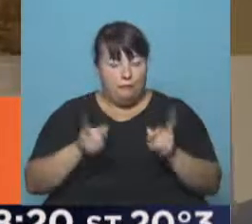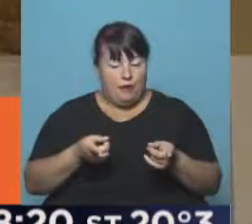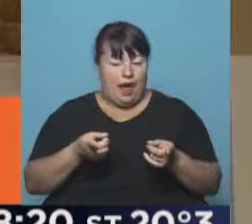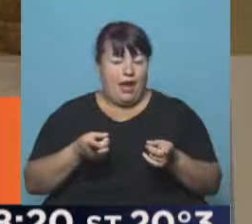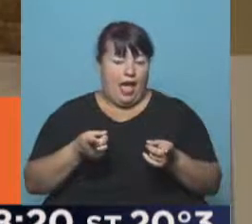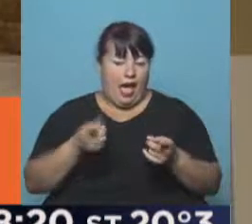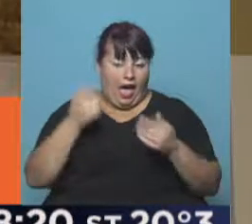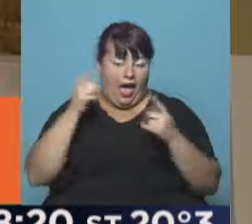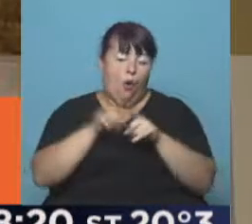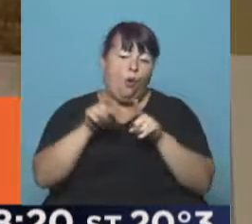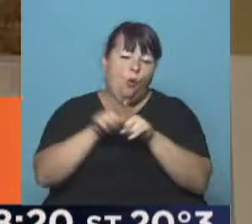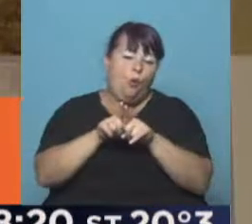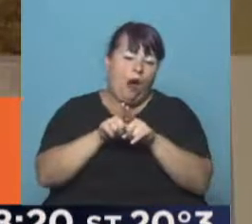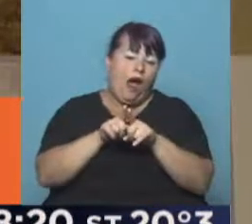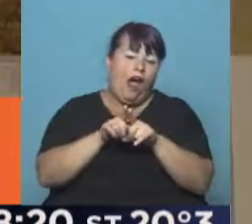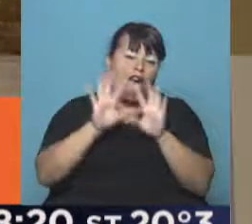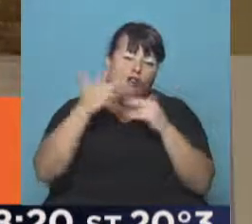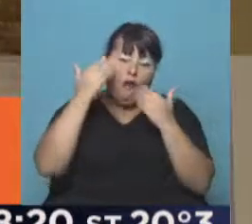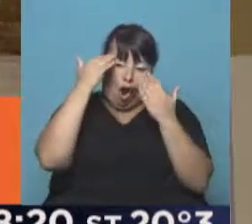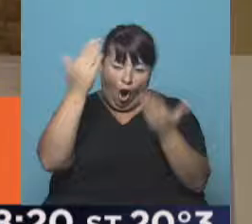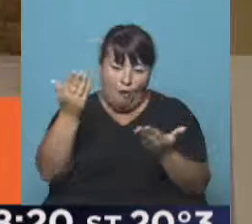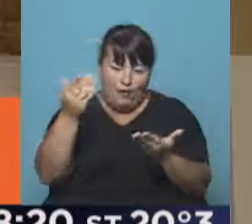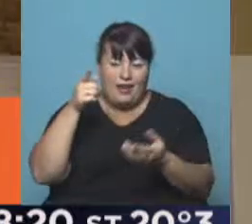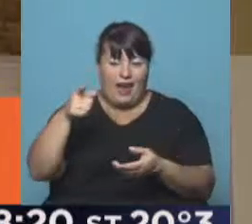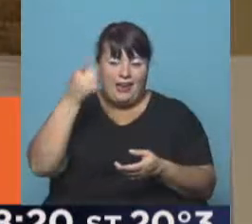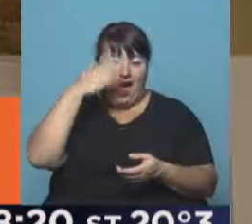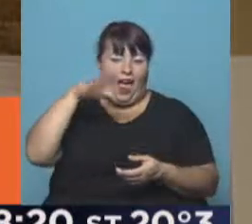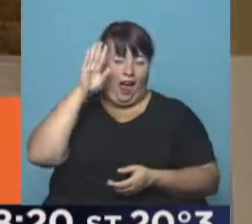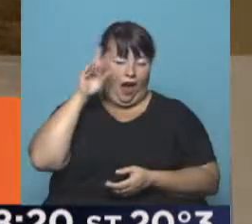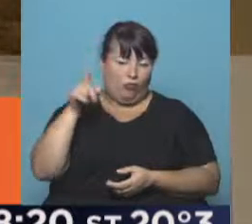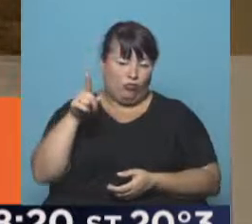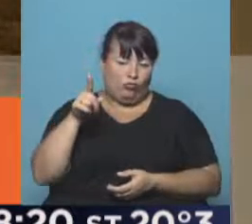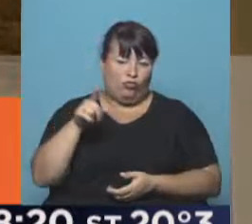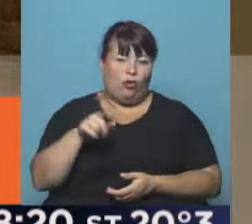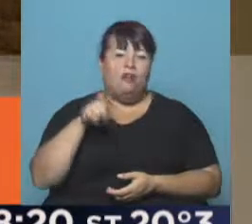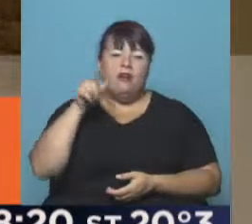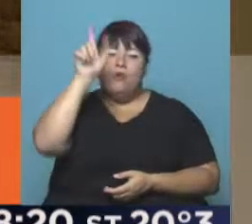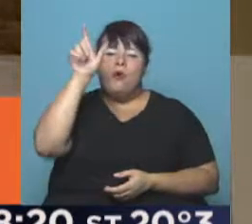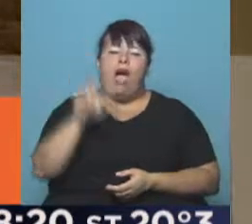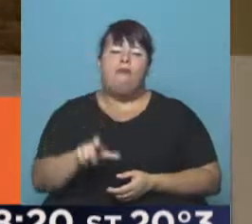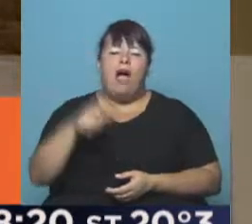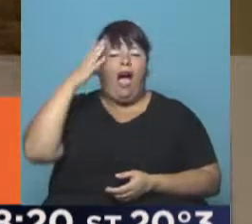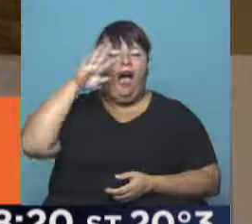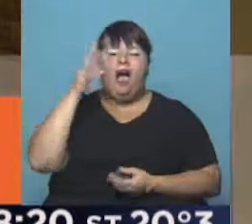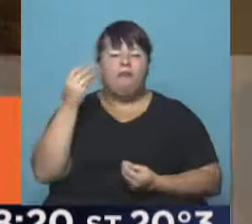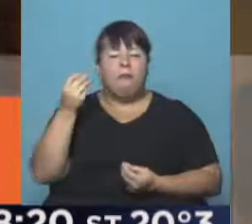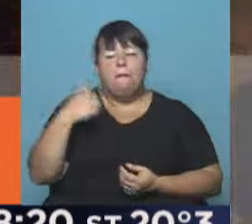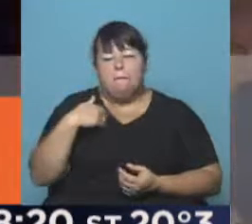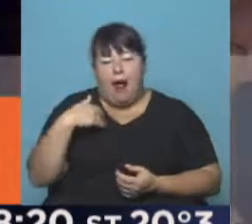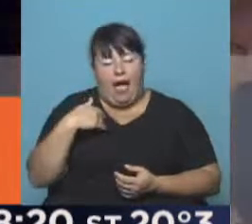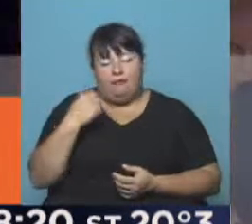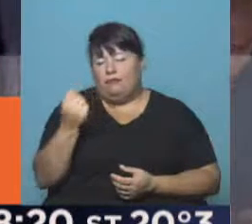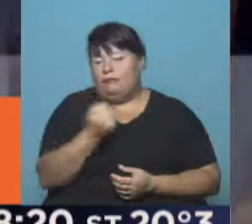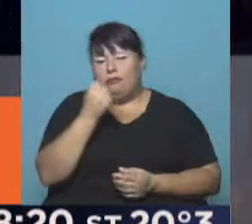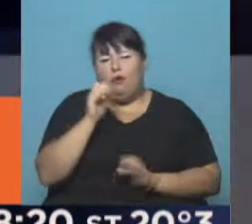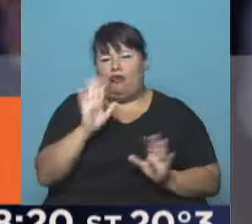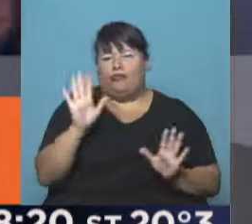y para rendirle en realidad un homenaje más al gaucho, que es un personaje para mí